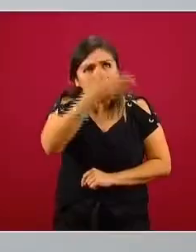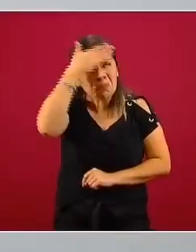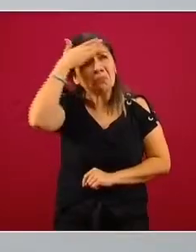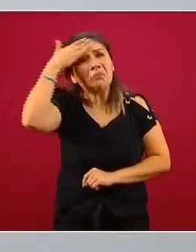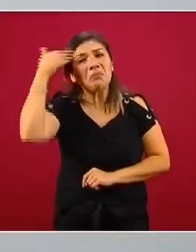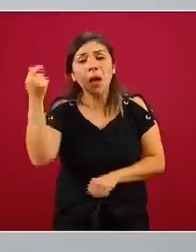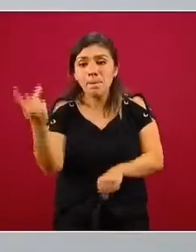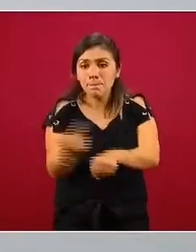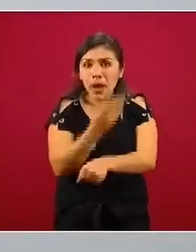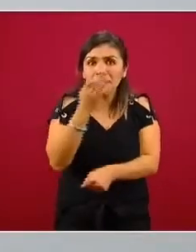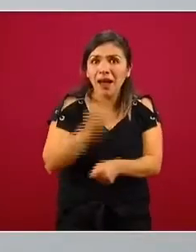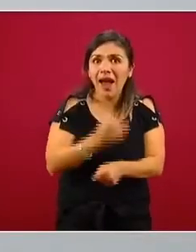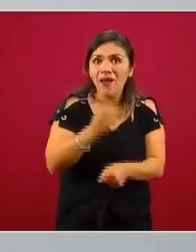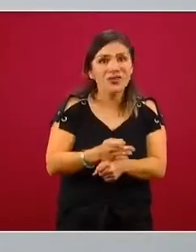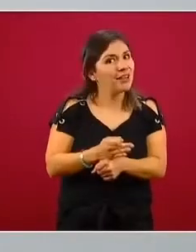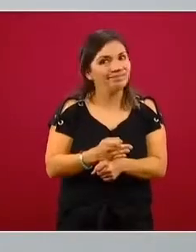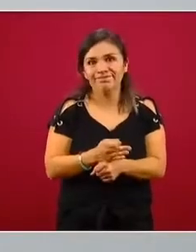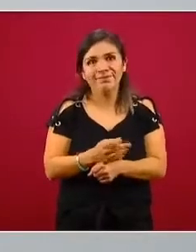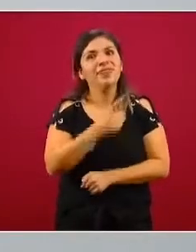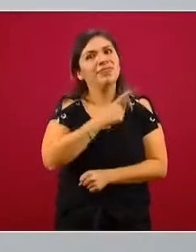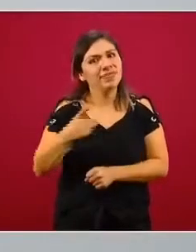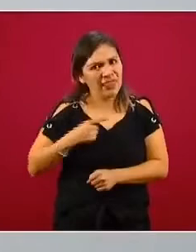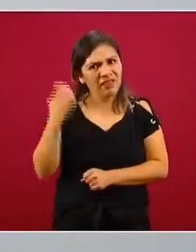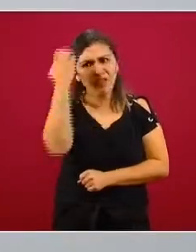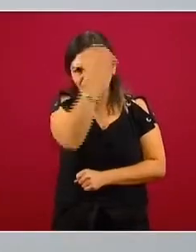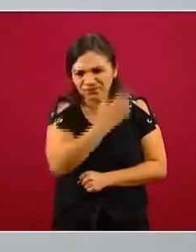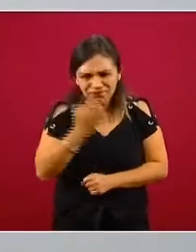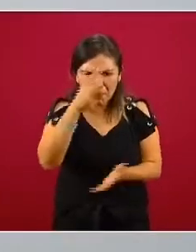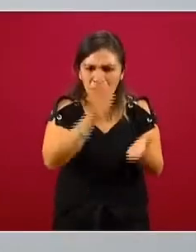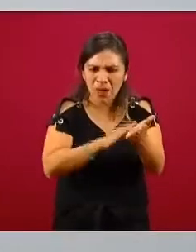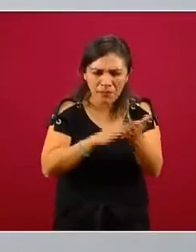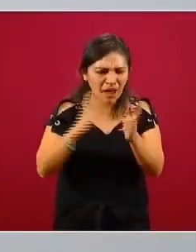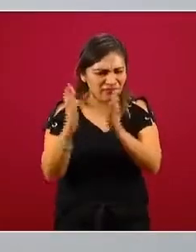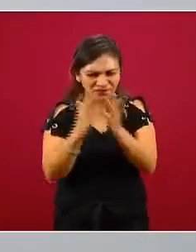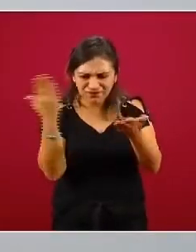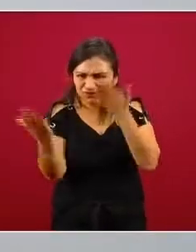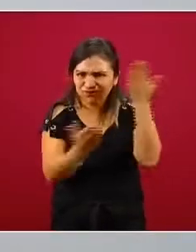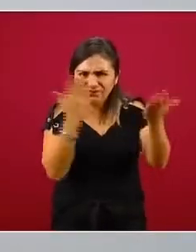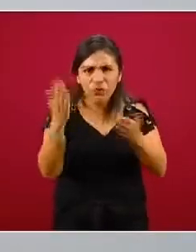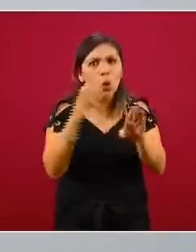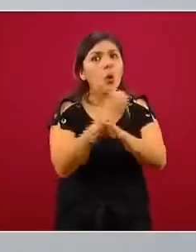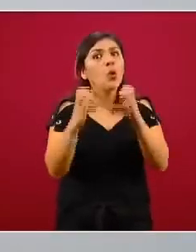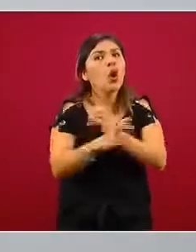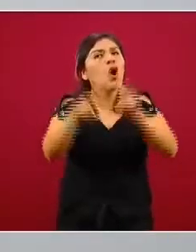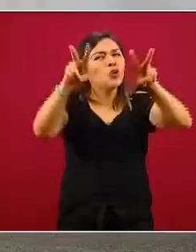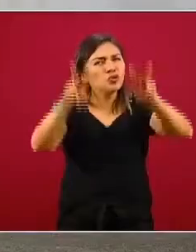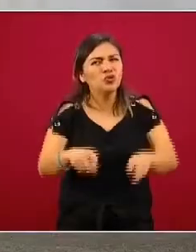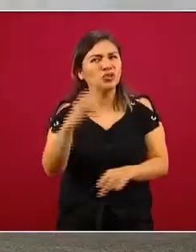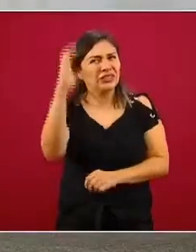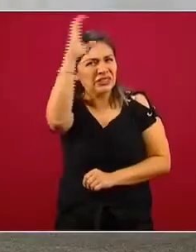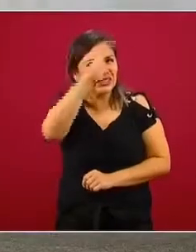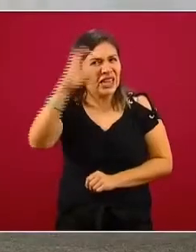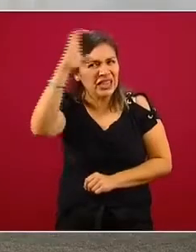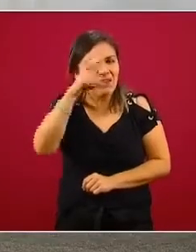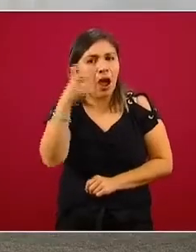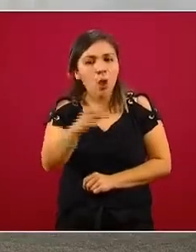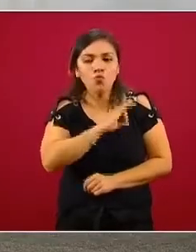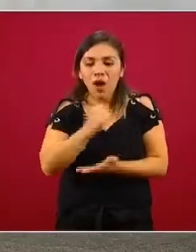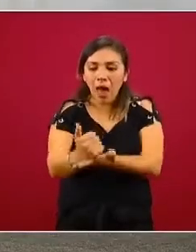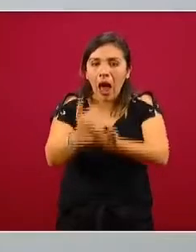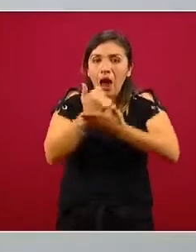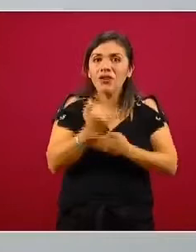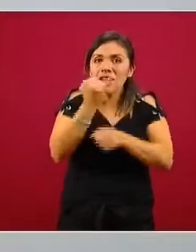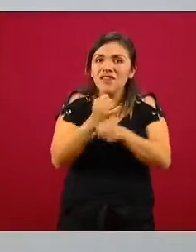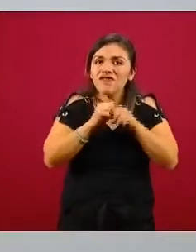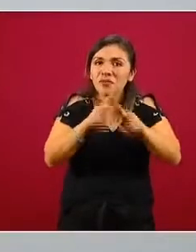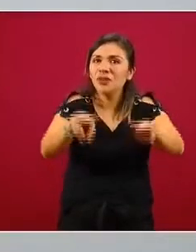esto que se está pasando. Hay que documentarnos, pero que hay que ver que sean cosas realmente científicas y que nos pueden ayudar y